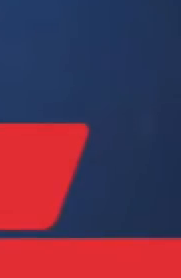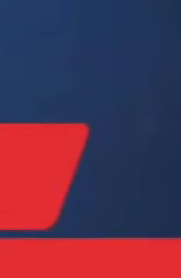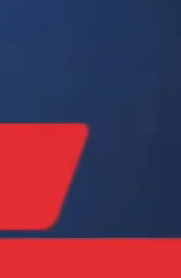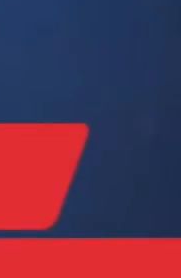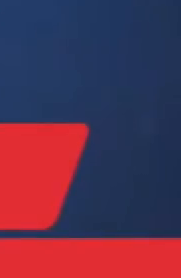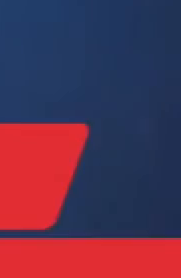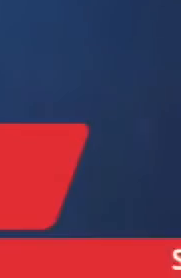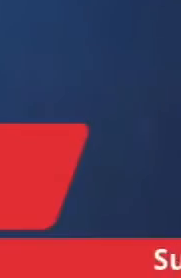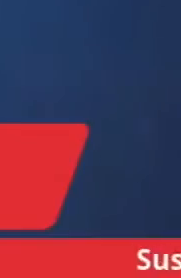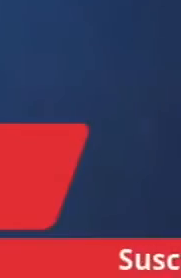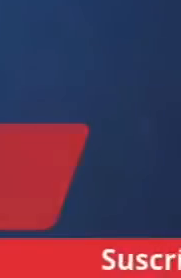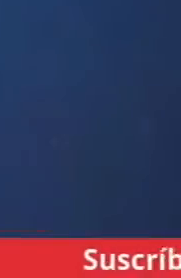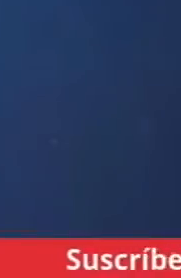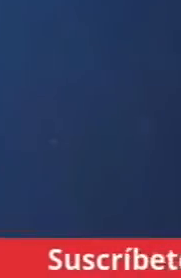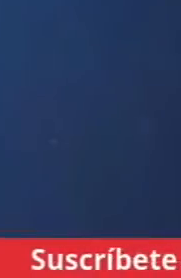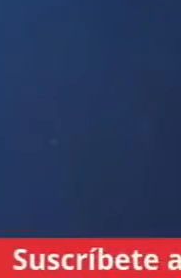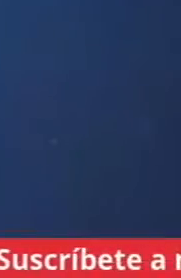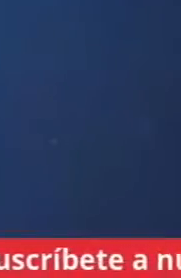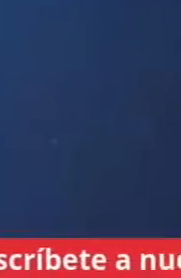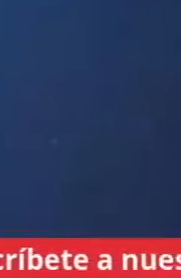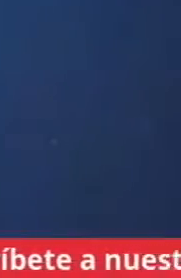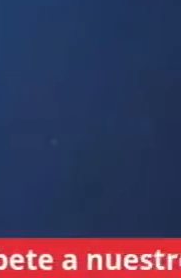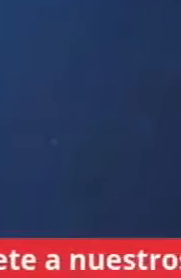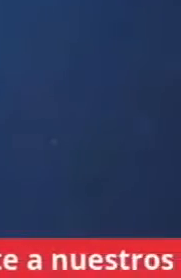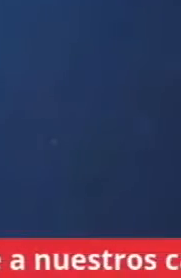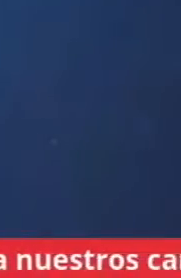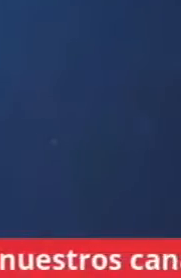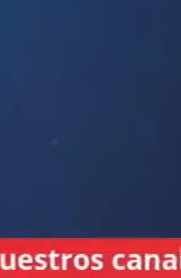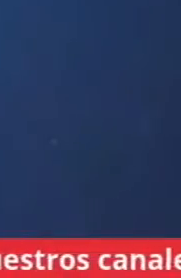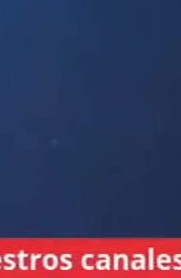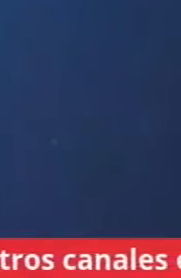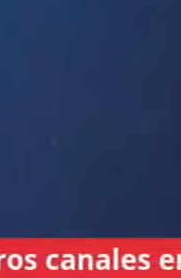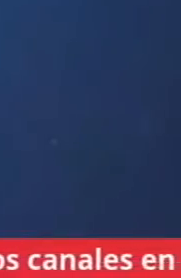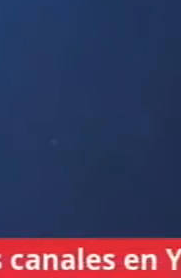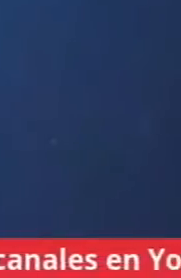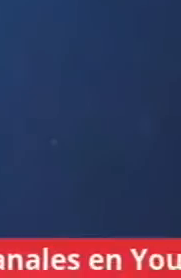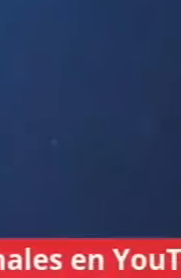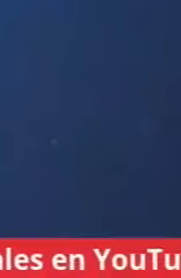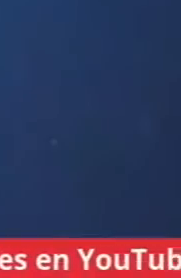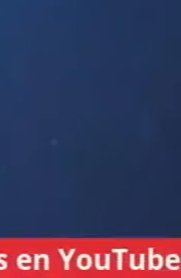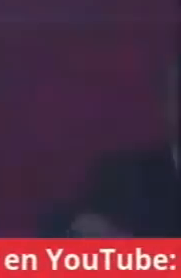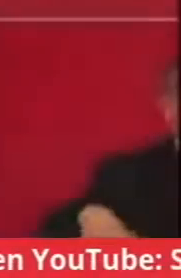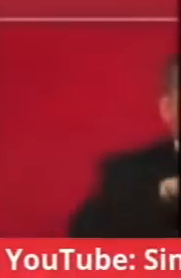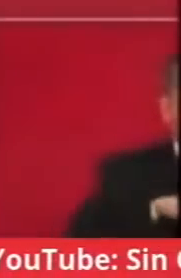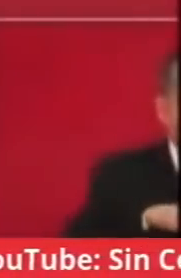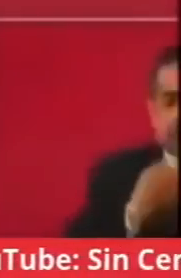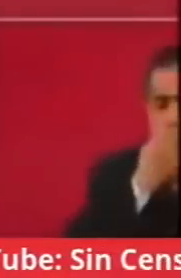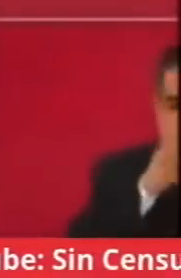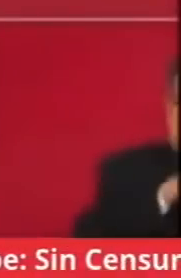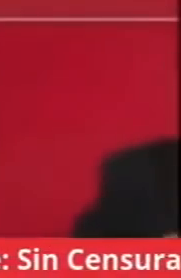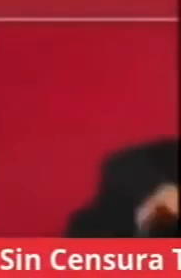enero, entre Joe Biden y el presidente López Obrador. Entonces, yo creo que el hecho de apostar a una figura como la de